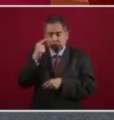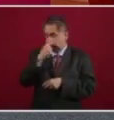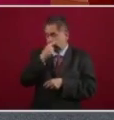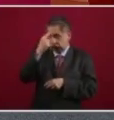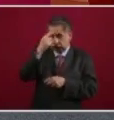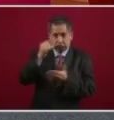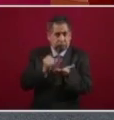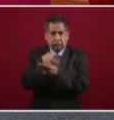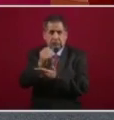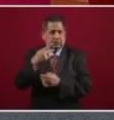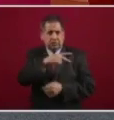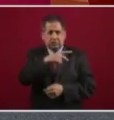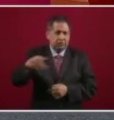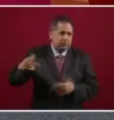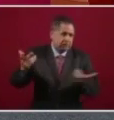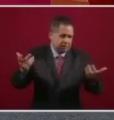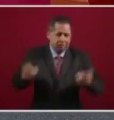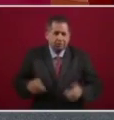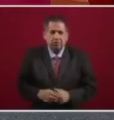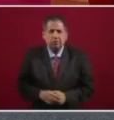la decisión,